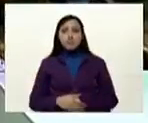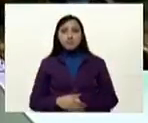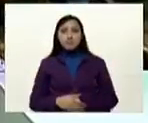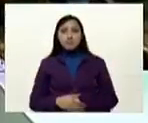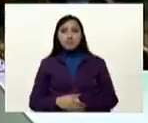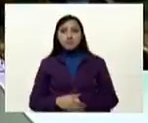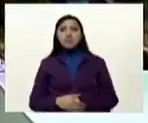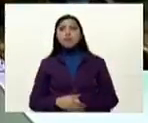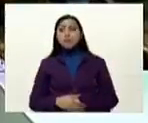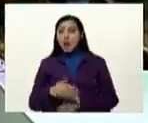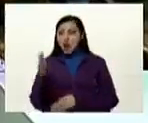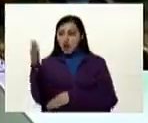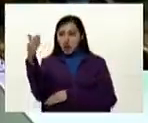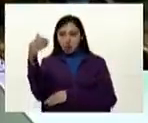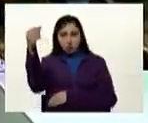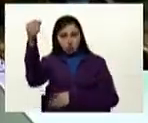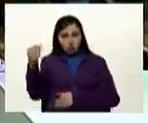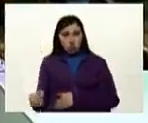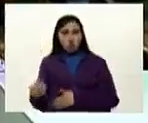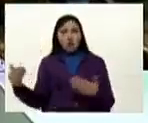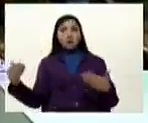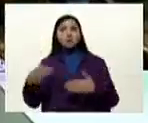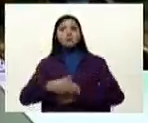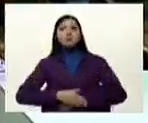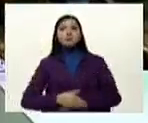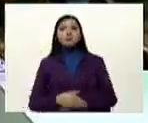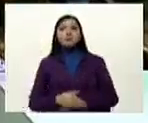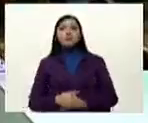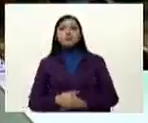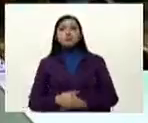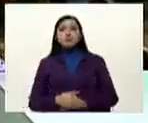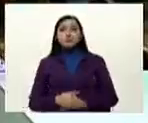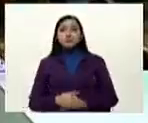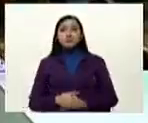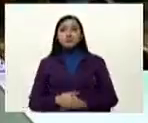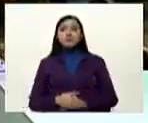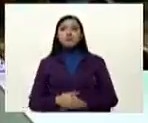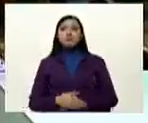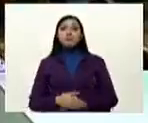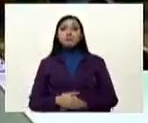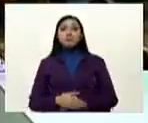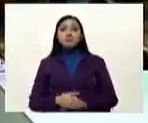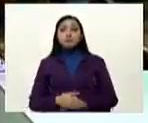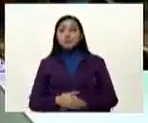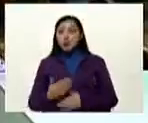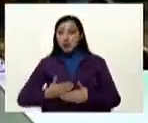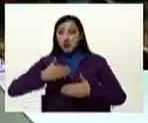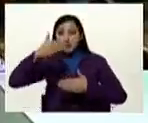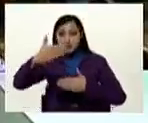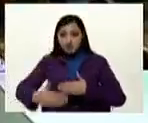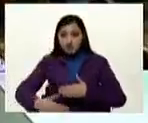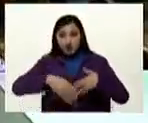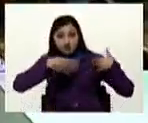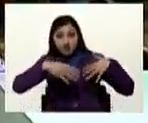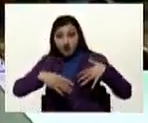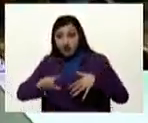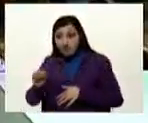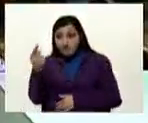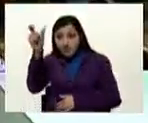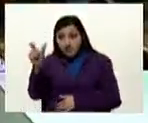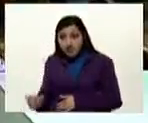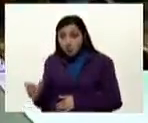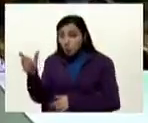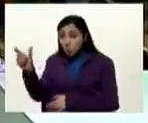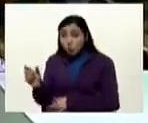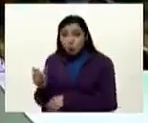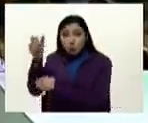El estandarte de los ejércitos libertadores. Era la bandera que iba adelante, antes de la batalla, durante